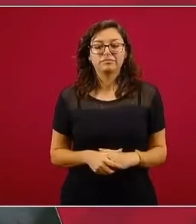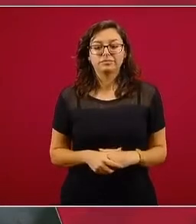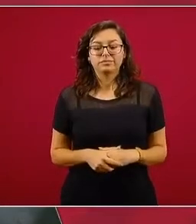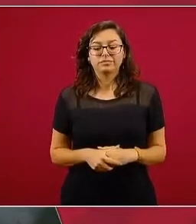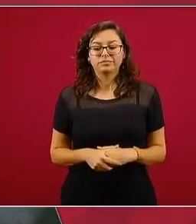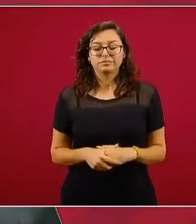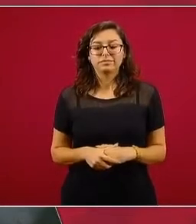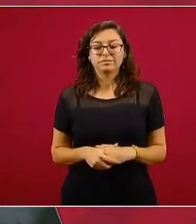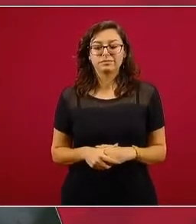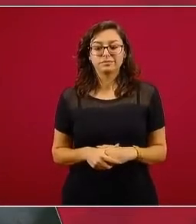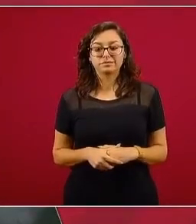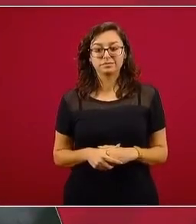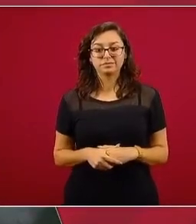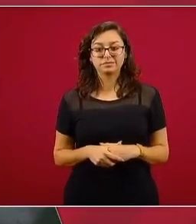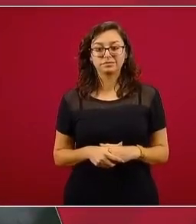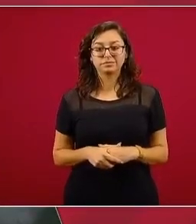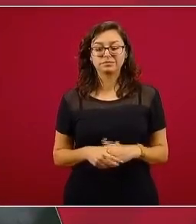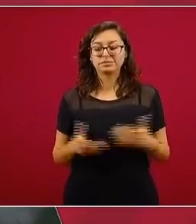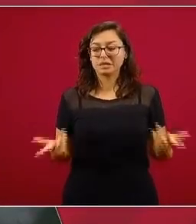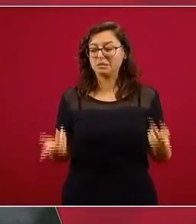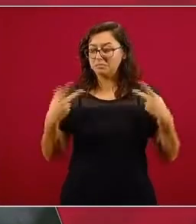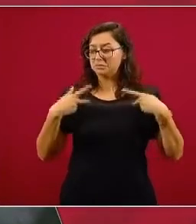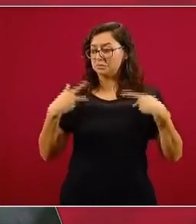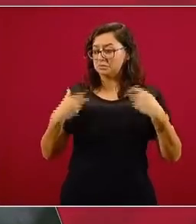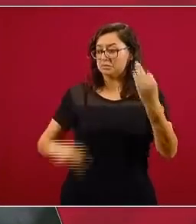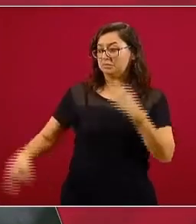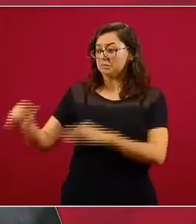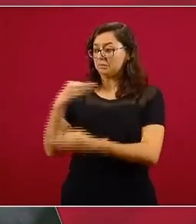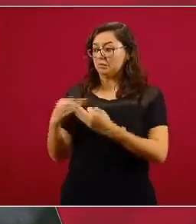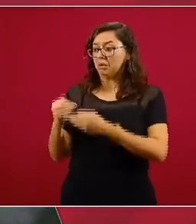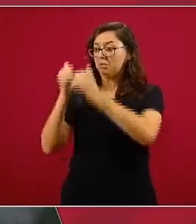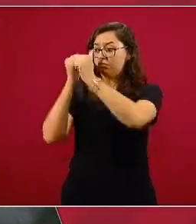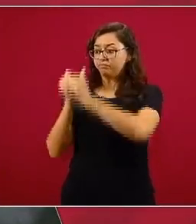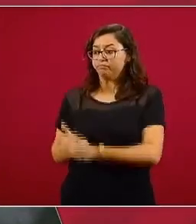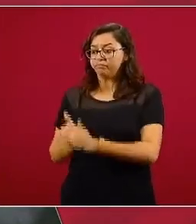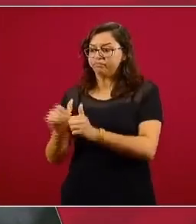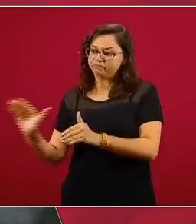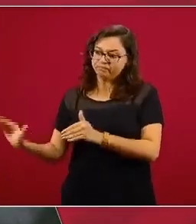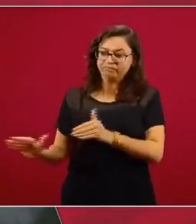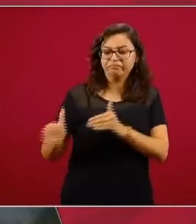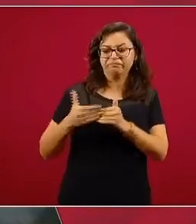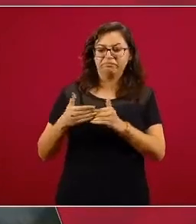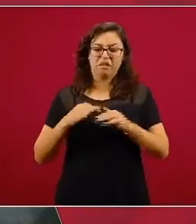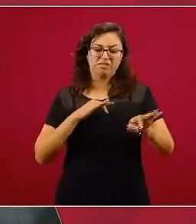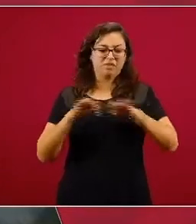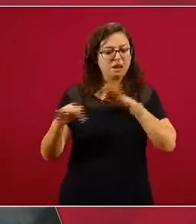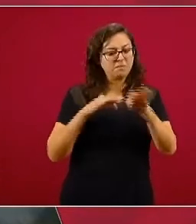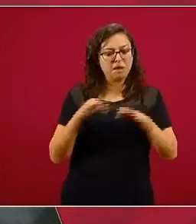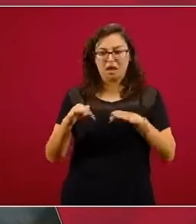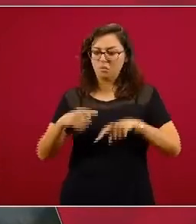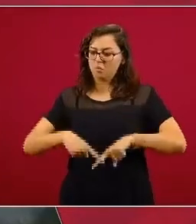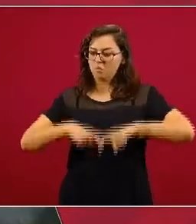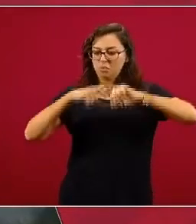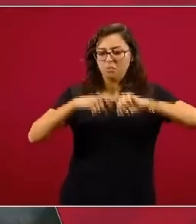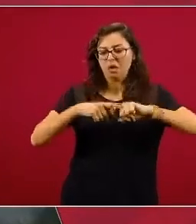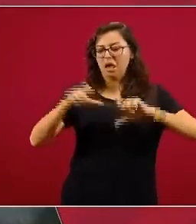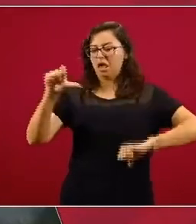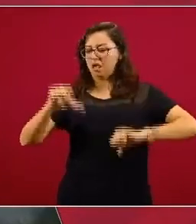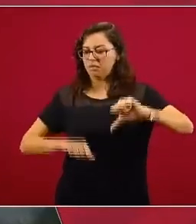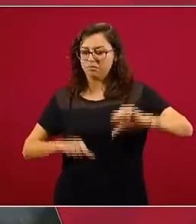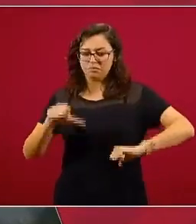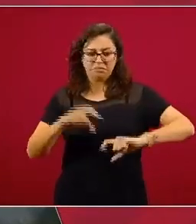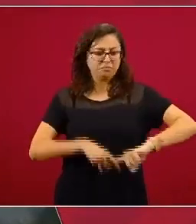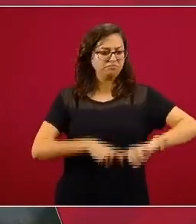¿Por qué no se puede mantener a un país confinado, encerrado, con los trabajos suspendidos, con las actividades